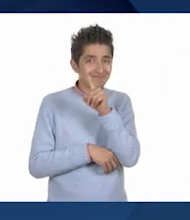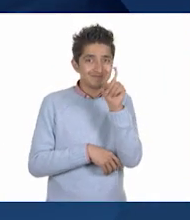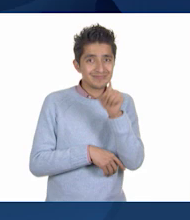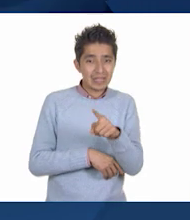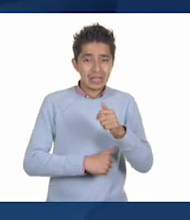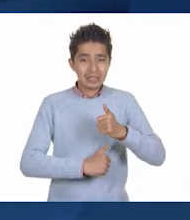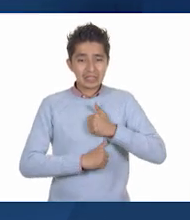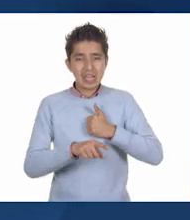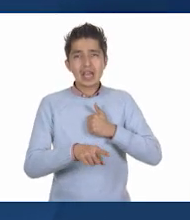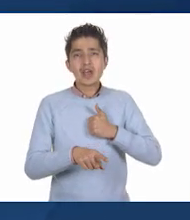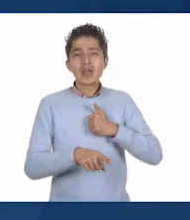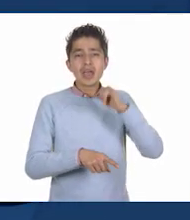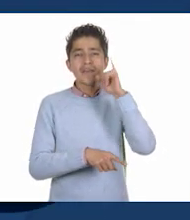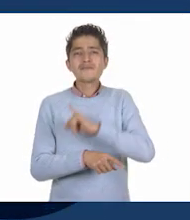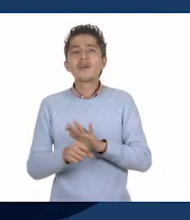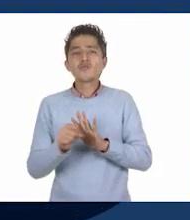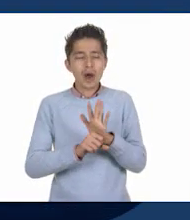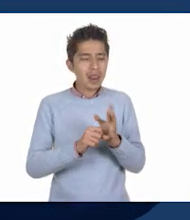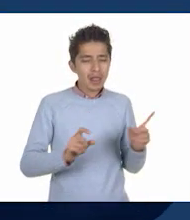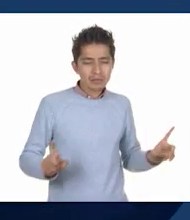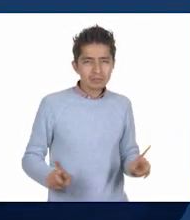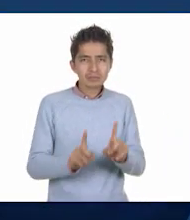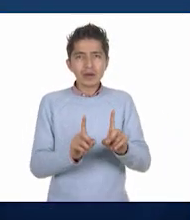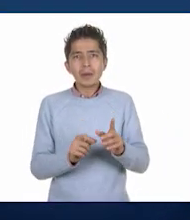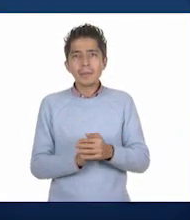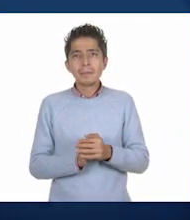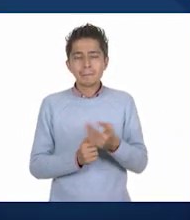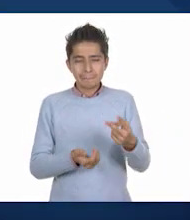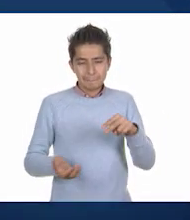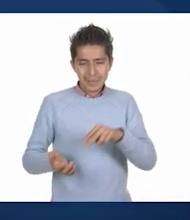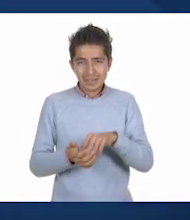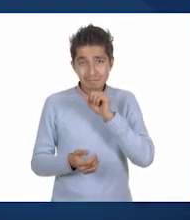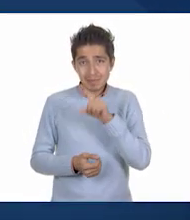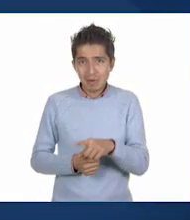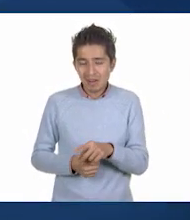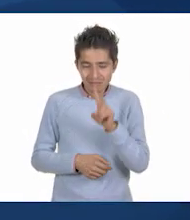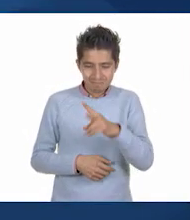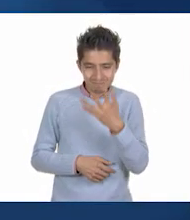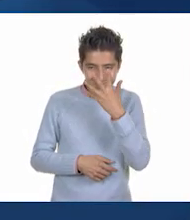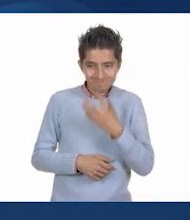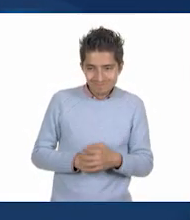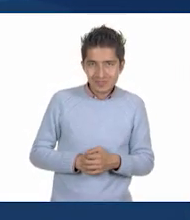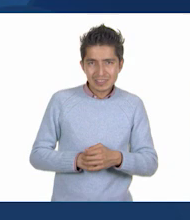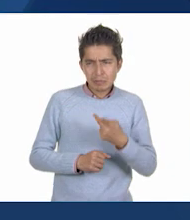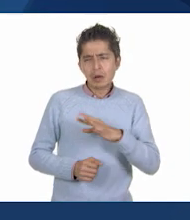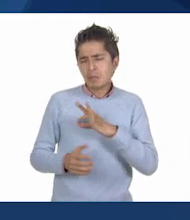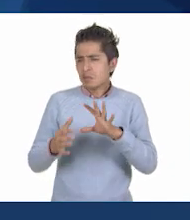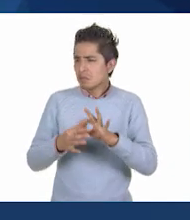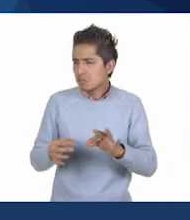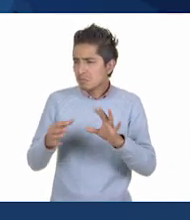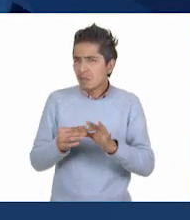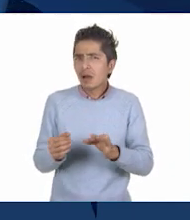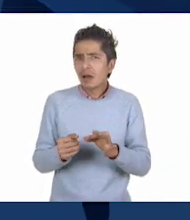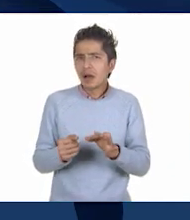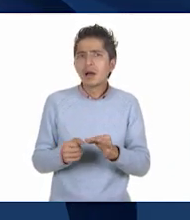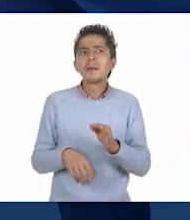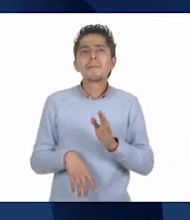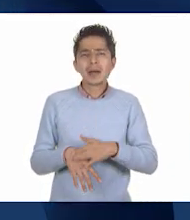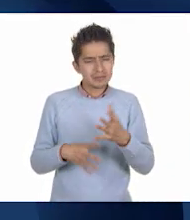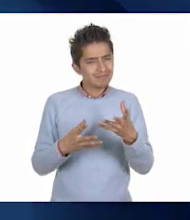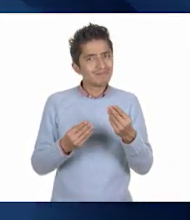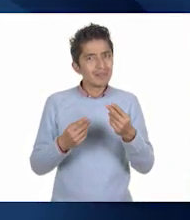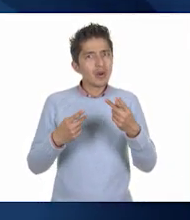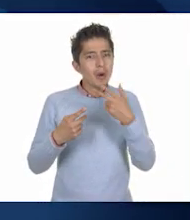le nombra un jefe para afianzar el velo que separa. Es triste, pero explicable. Bastante hacen estos